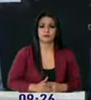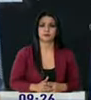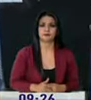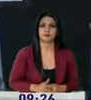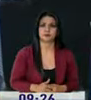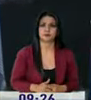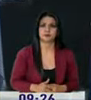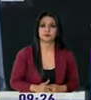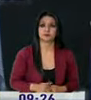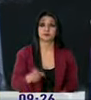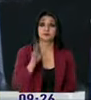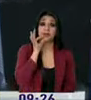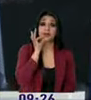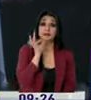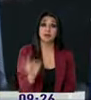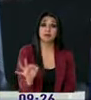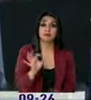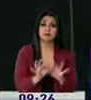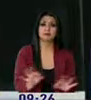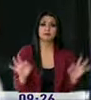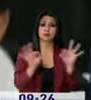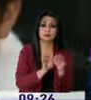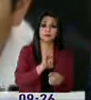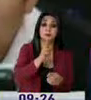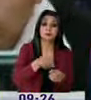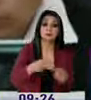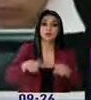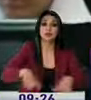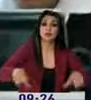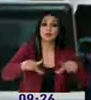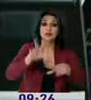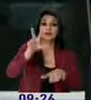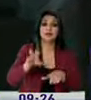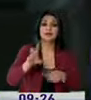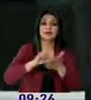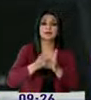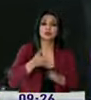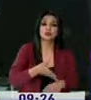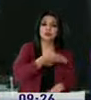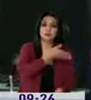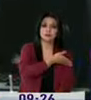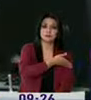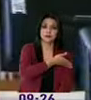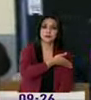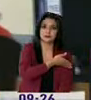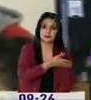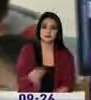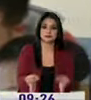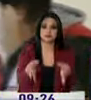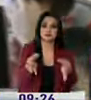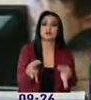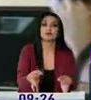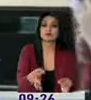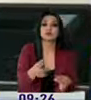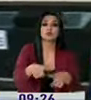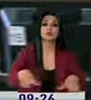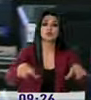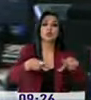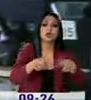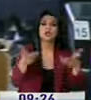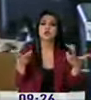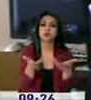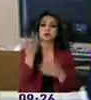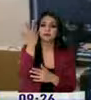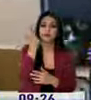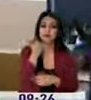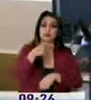nosotros. Para rendir el examen es necesario asistir a la sede 30 minutos antes. Es importante presentar el comprobante de asignación en el que consta el